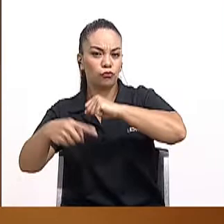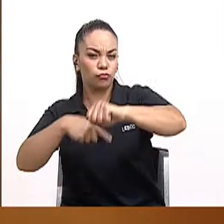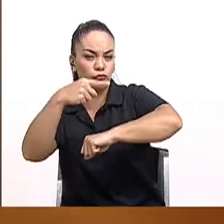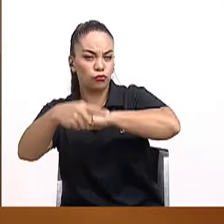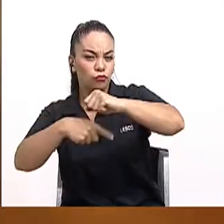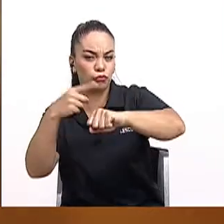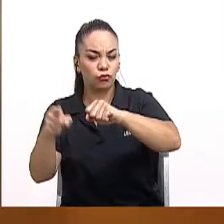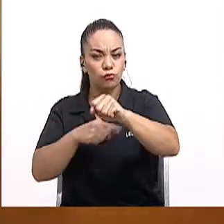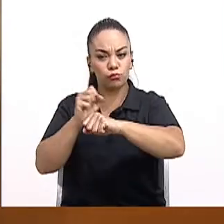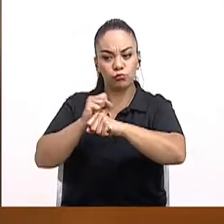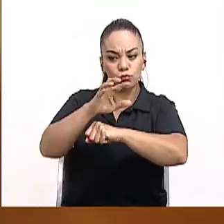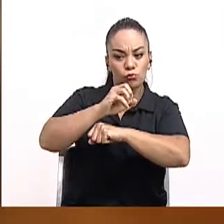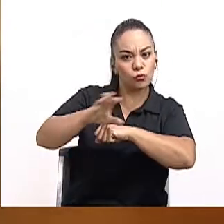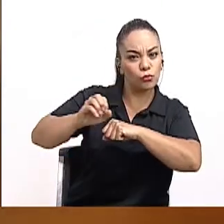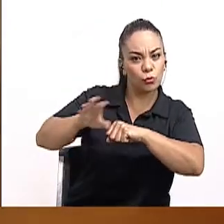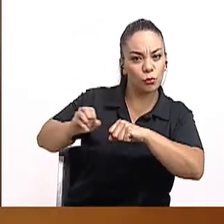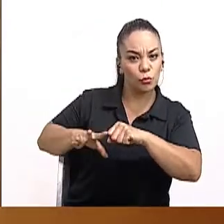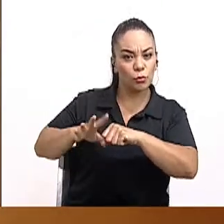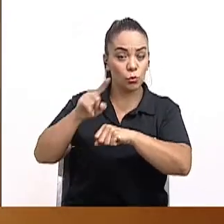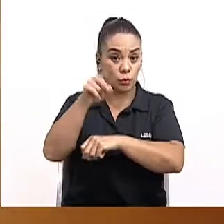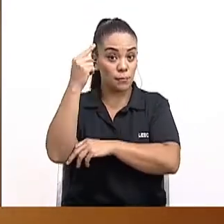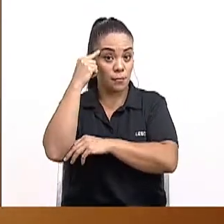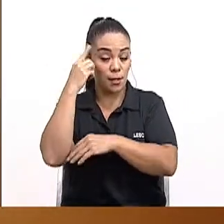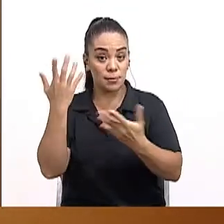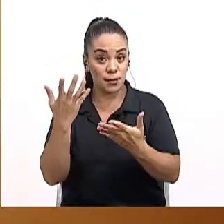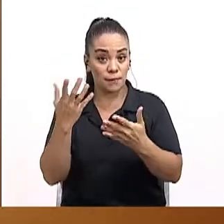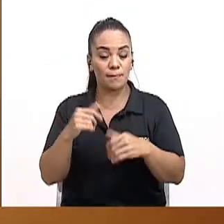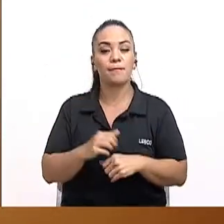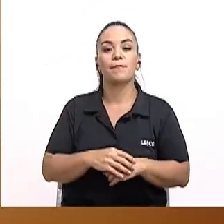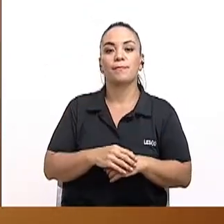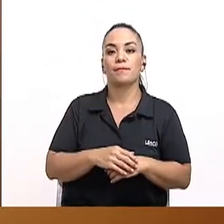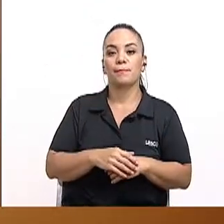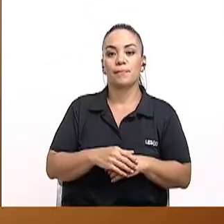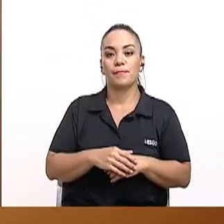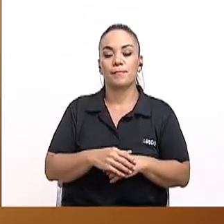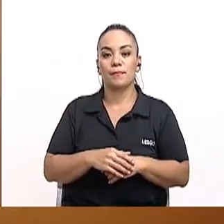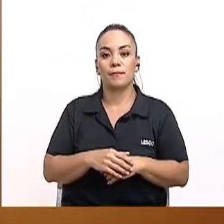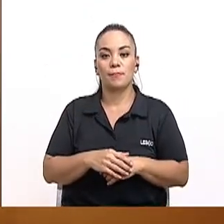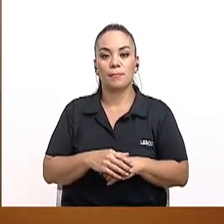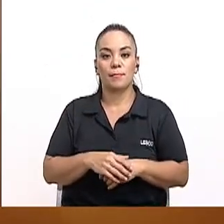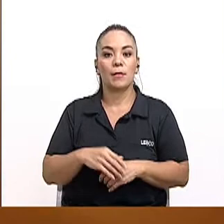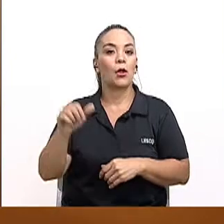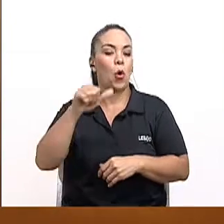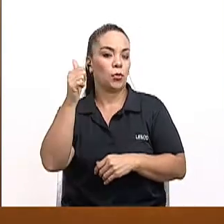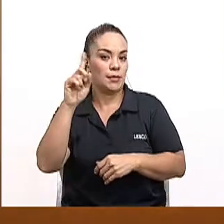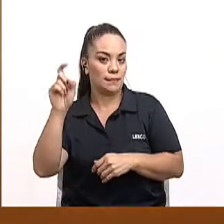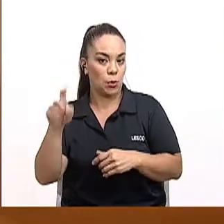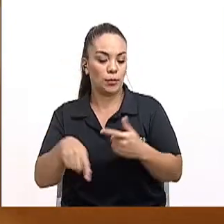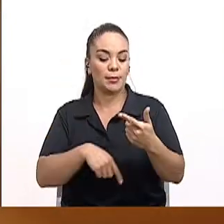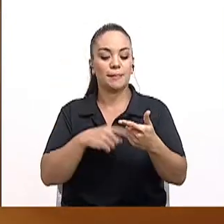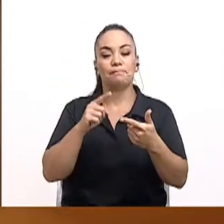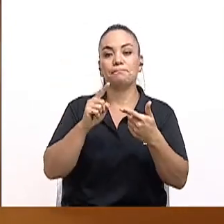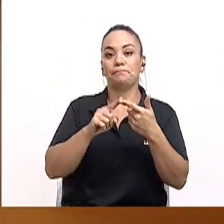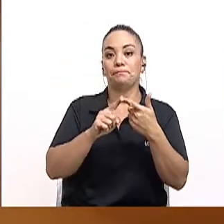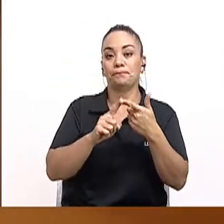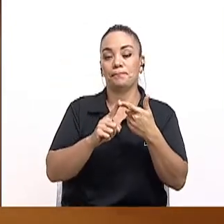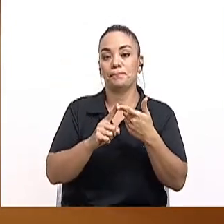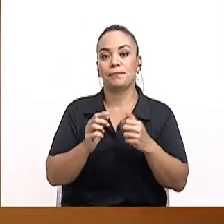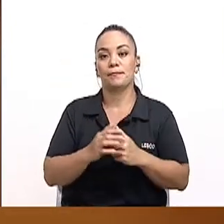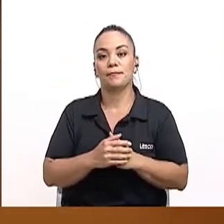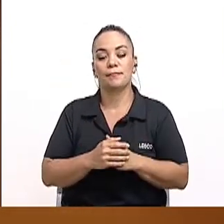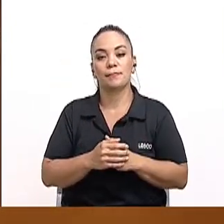Vayan pensando en esa pregunta. Continuamos analizando otras preguntas. Les comento, por